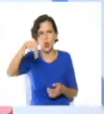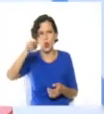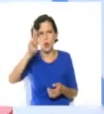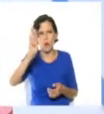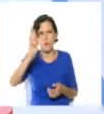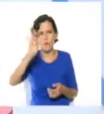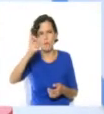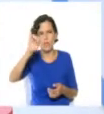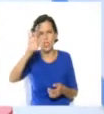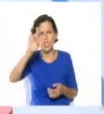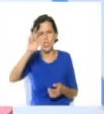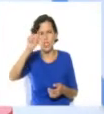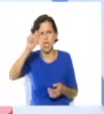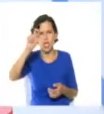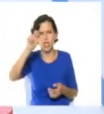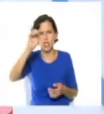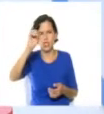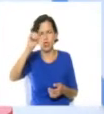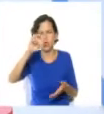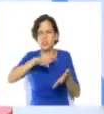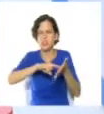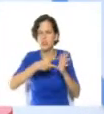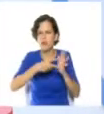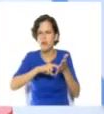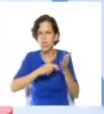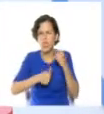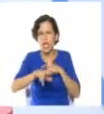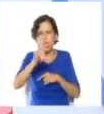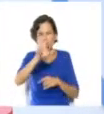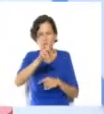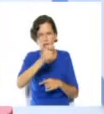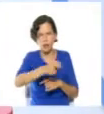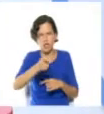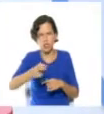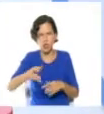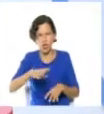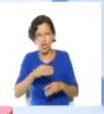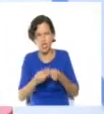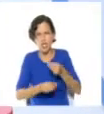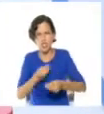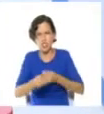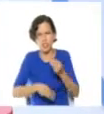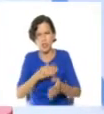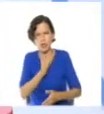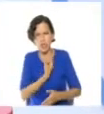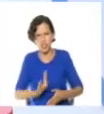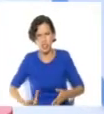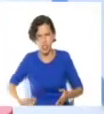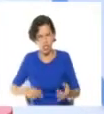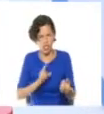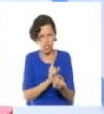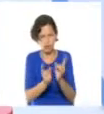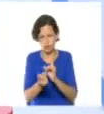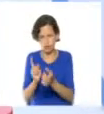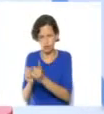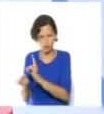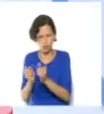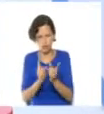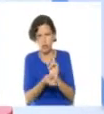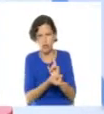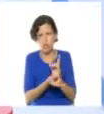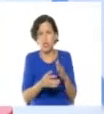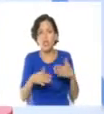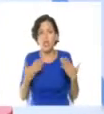se alternaban el gobierno durante ese periodo presidencial, quedando en la historia o en la